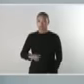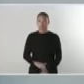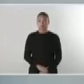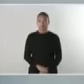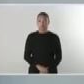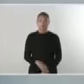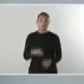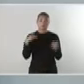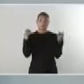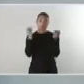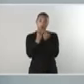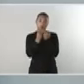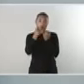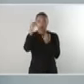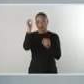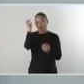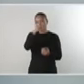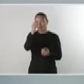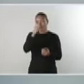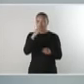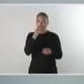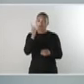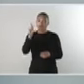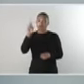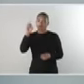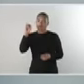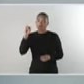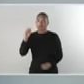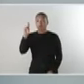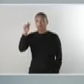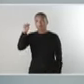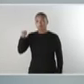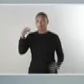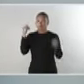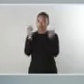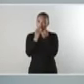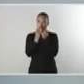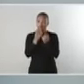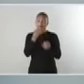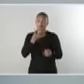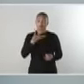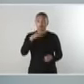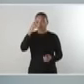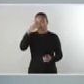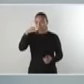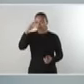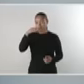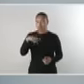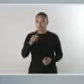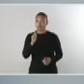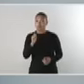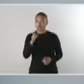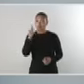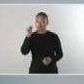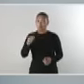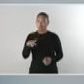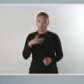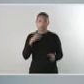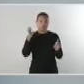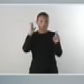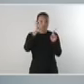coincido con mis compañeros que dicen que el frío el pan es lo mismo tienen razón por eso también No se dejen engañar